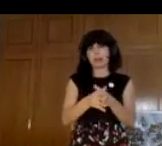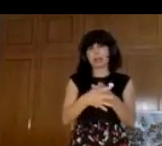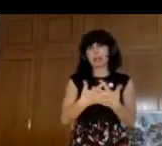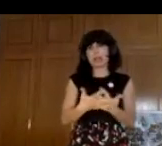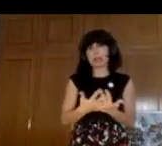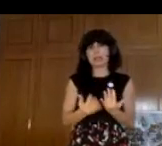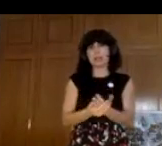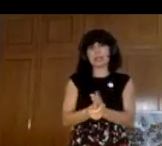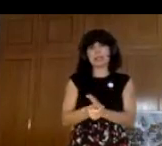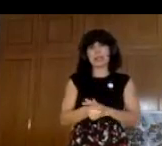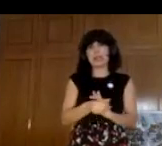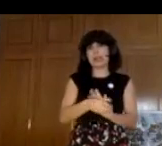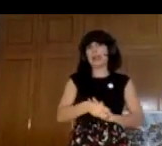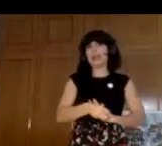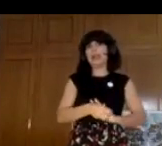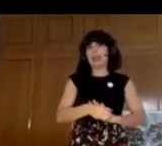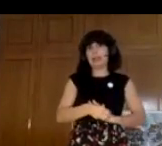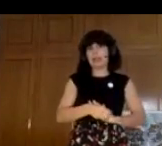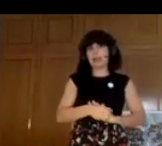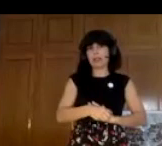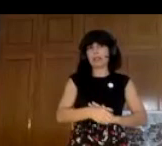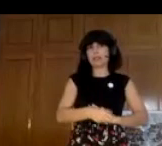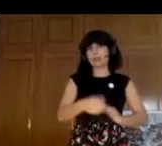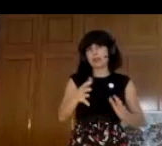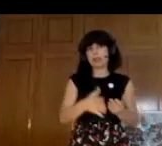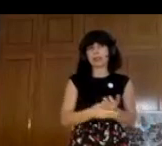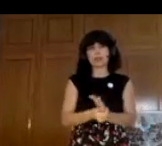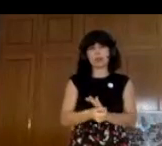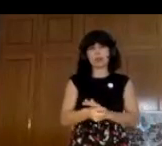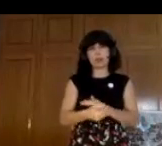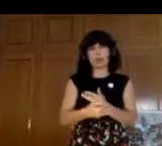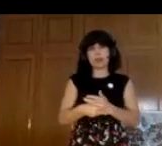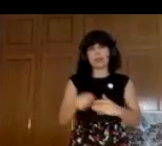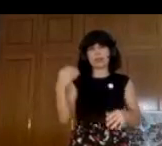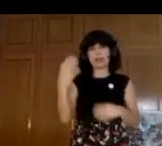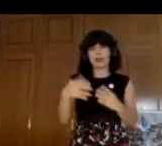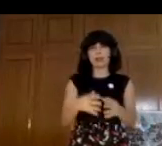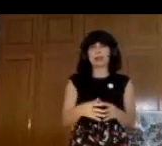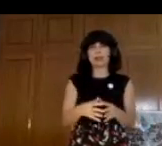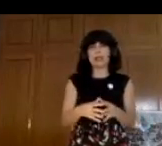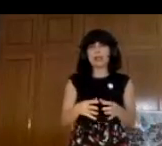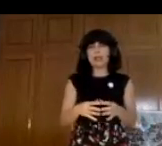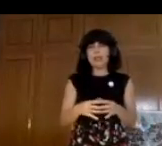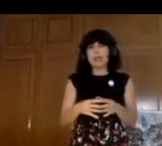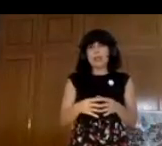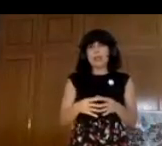del ordenador que viene a sumarse en el año 98 más o menos, cuando se populariza la información